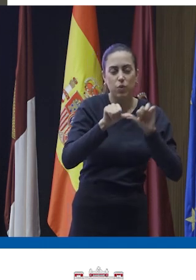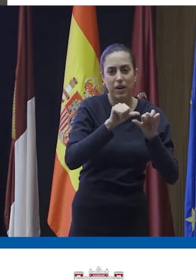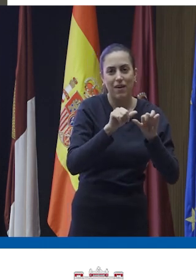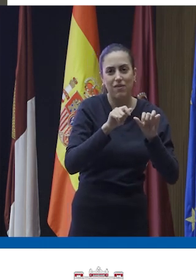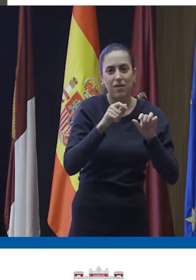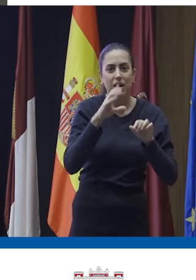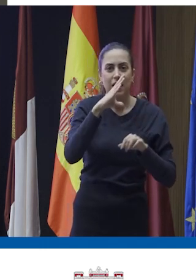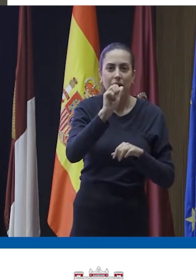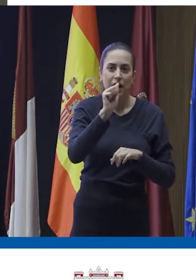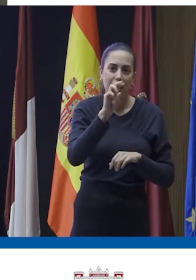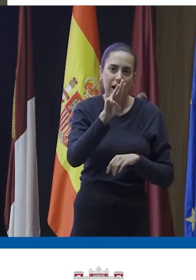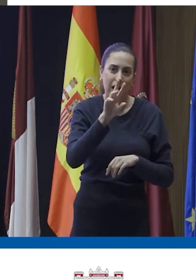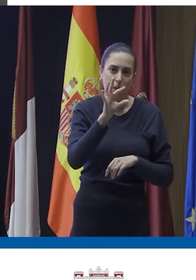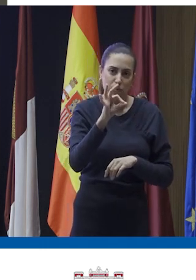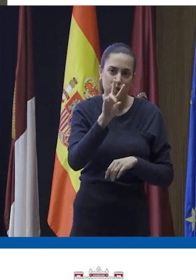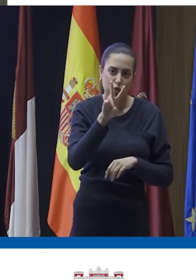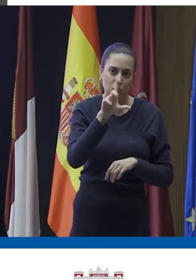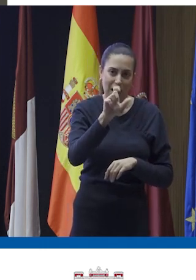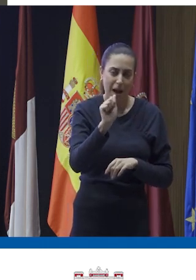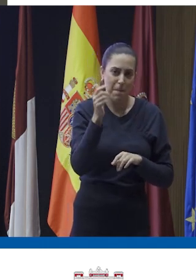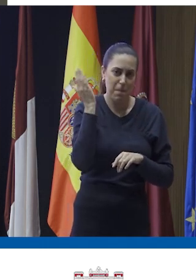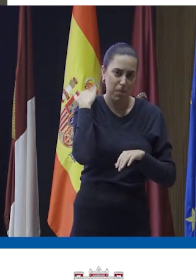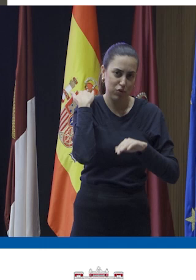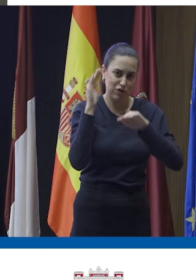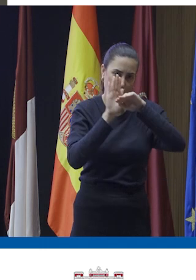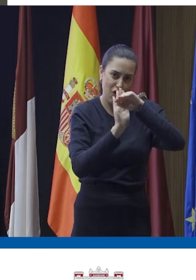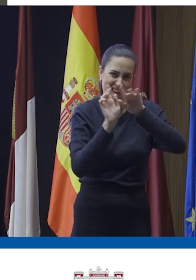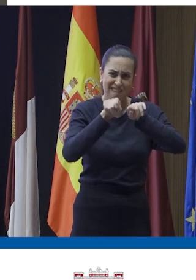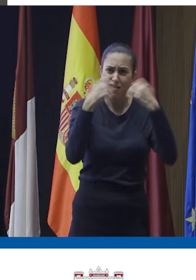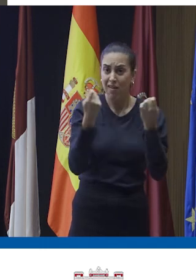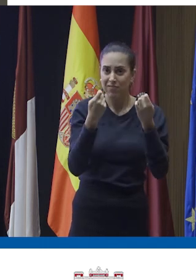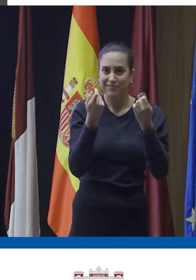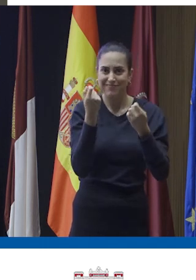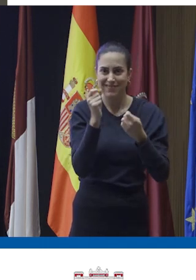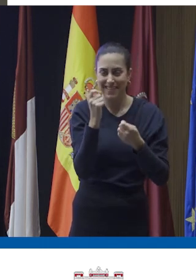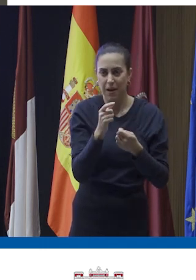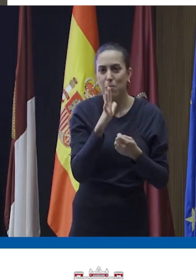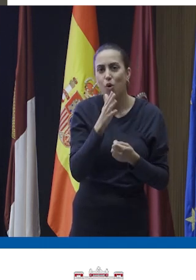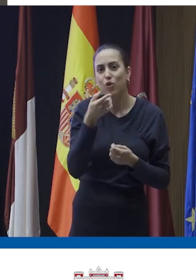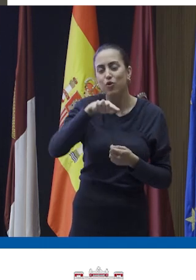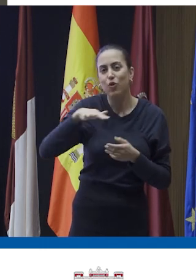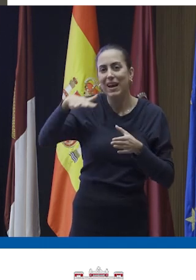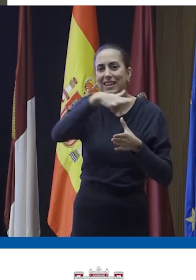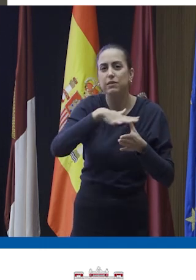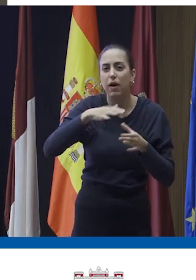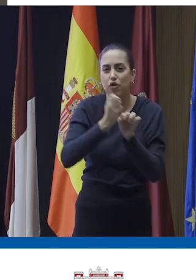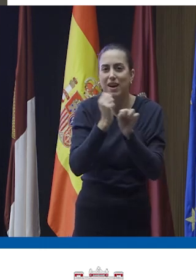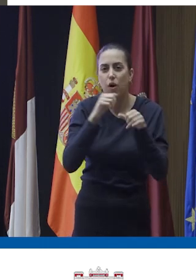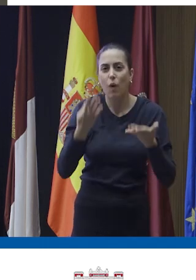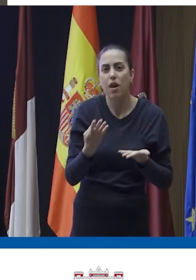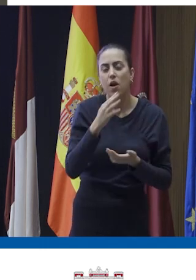rotura de la cápsula posterior, que es por así decirlo, nosotros estamos trabajando en un espacio de 4 milímetros.